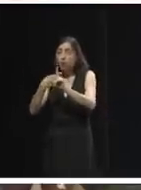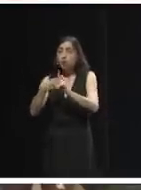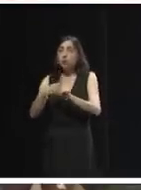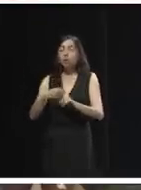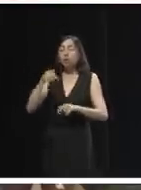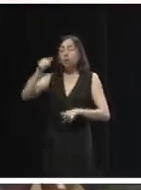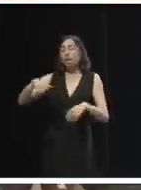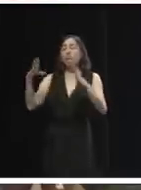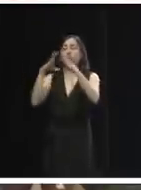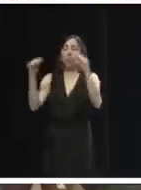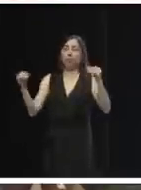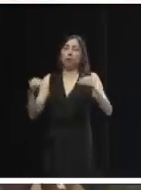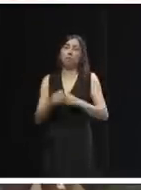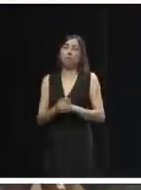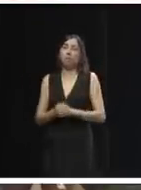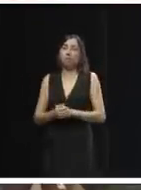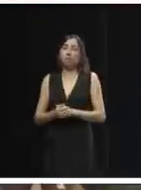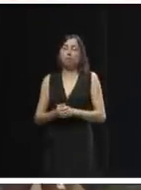es Andalucía.